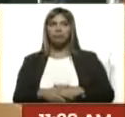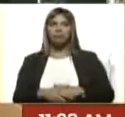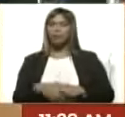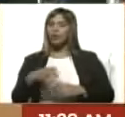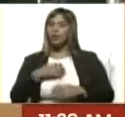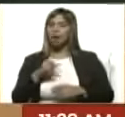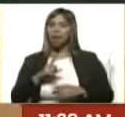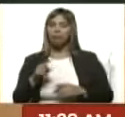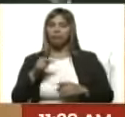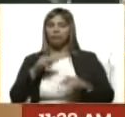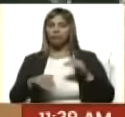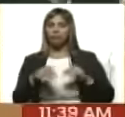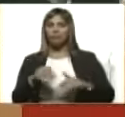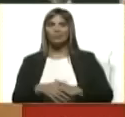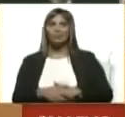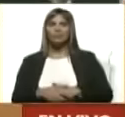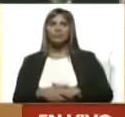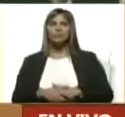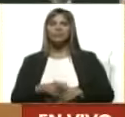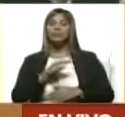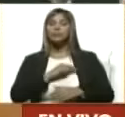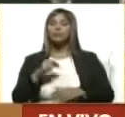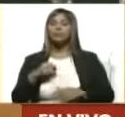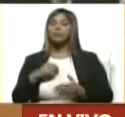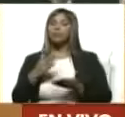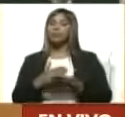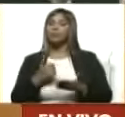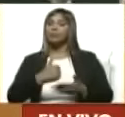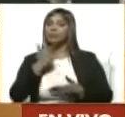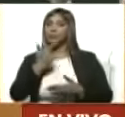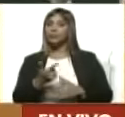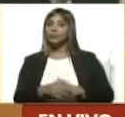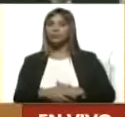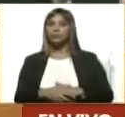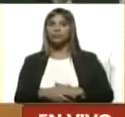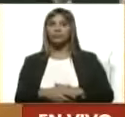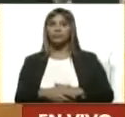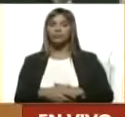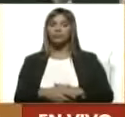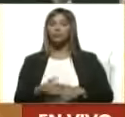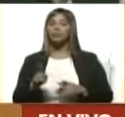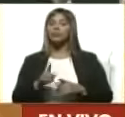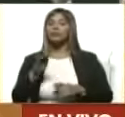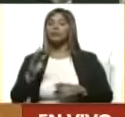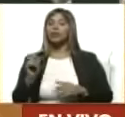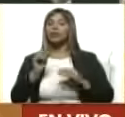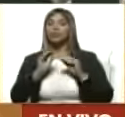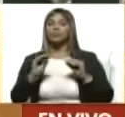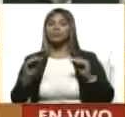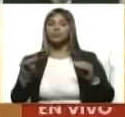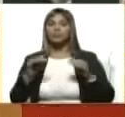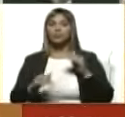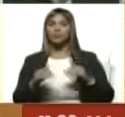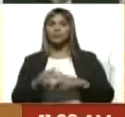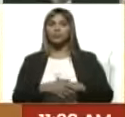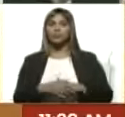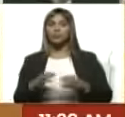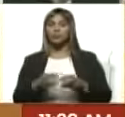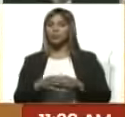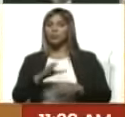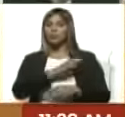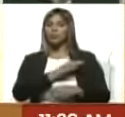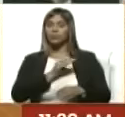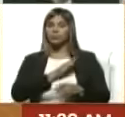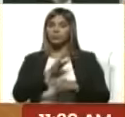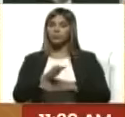No querían elecciones. Pues nosotros siempre lo hemos dicho siempre. Cada vez que el CNE convoca elecciones, sectores opositores